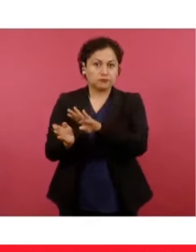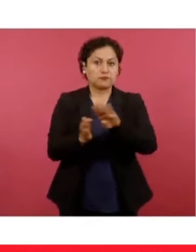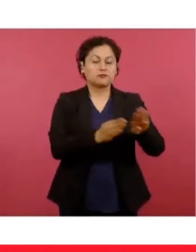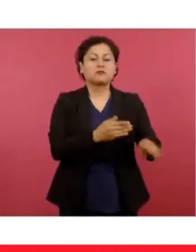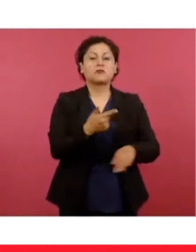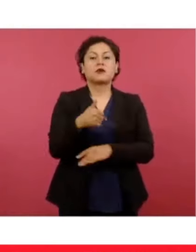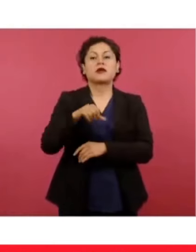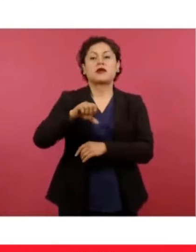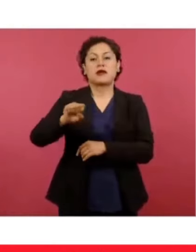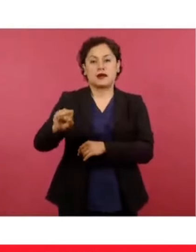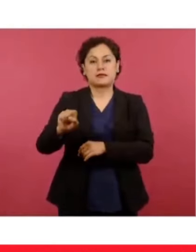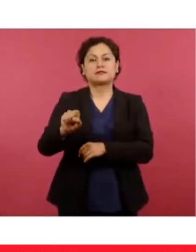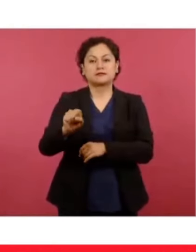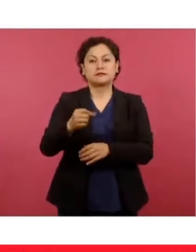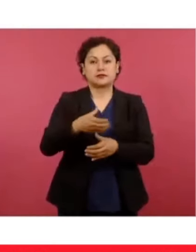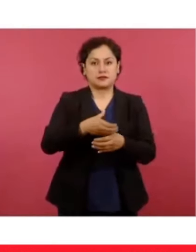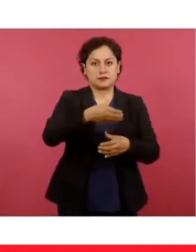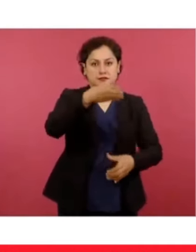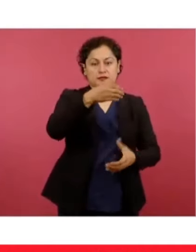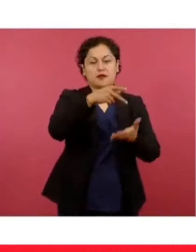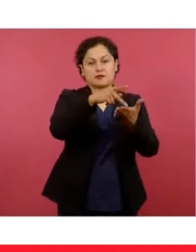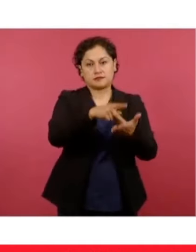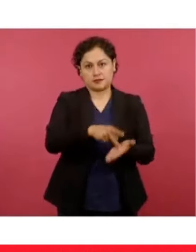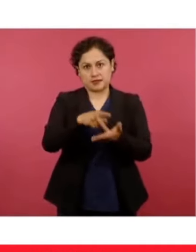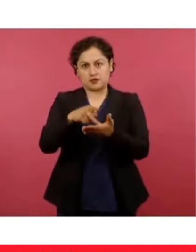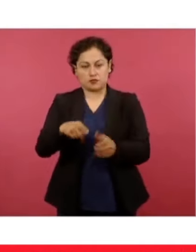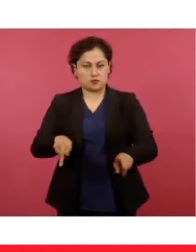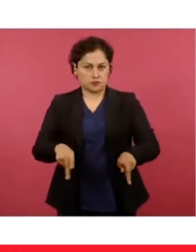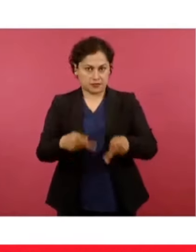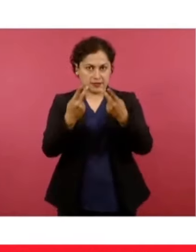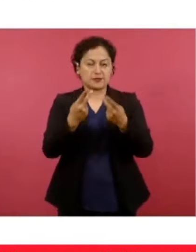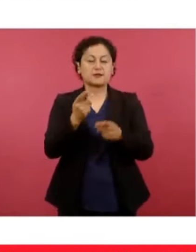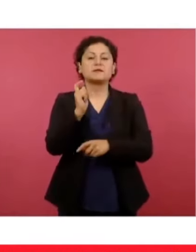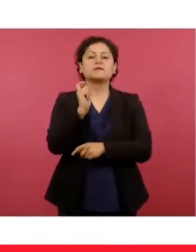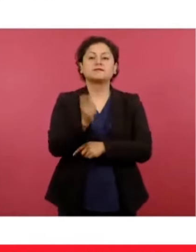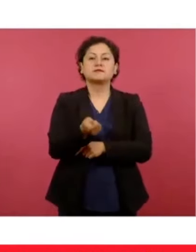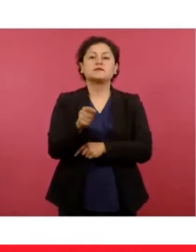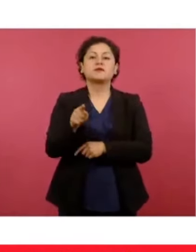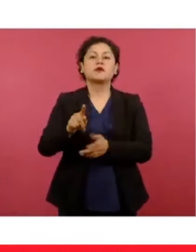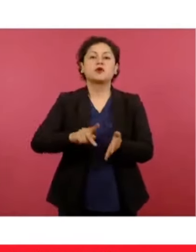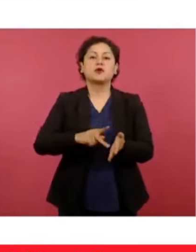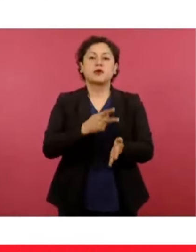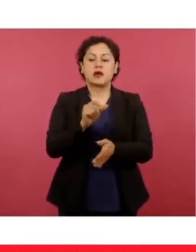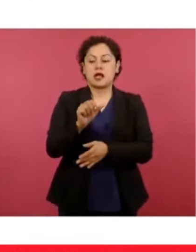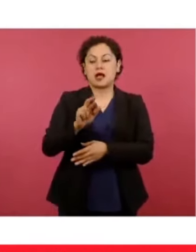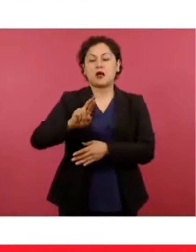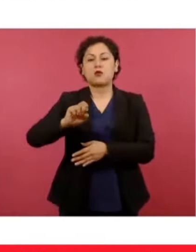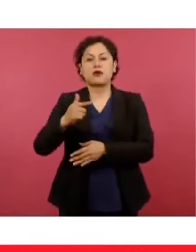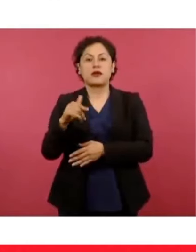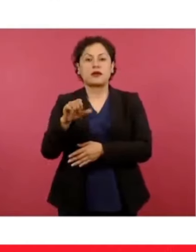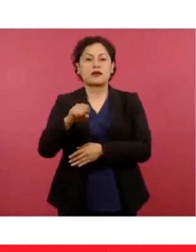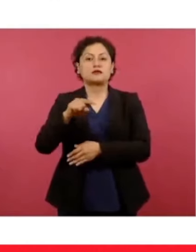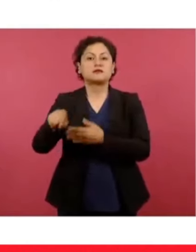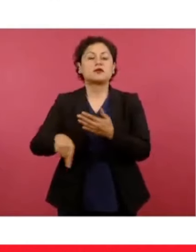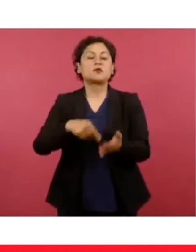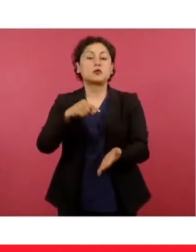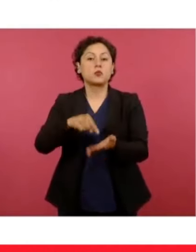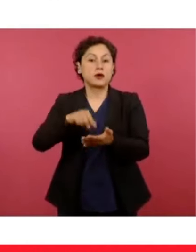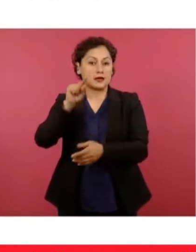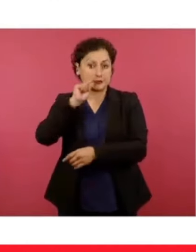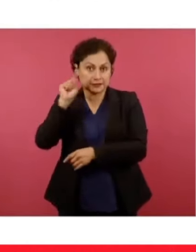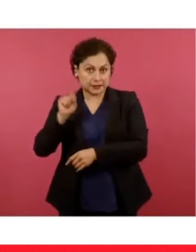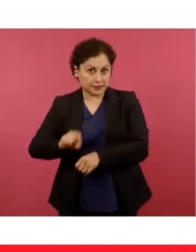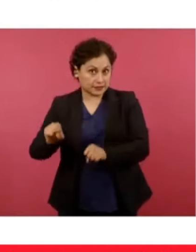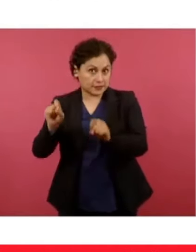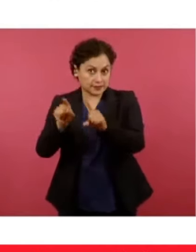en cilindros bueno por por kilo en cilindros nos encontramos nuevamente a aure gas ahí en Morelos Zacatecas ahí en el estado de